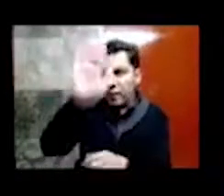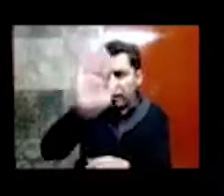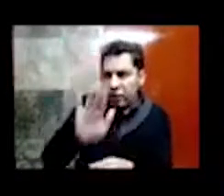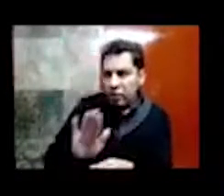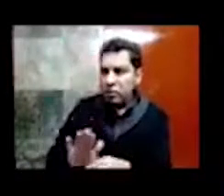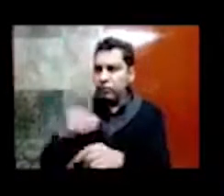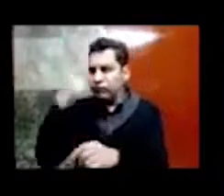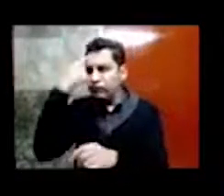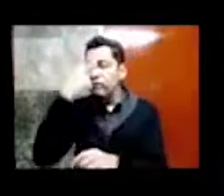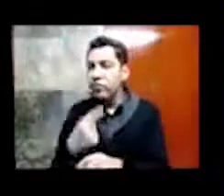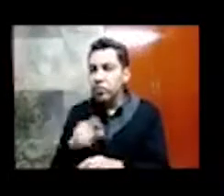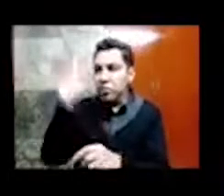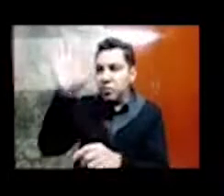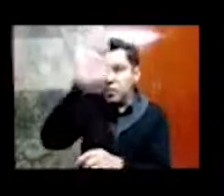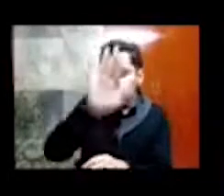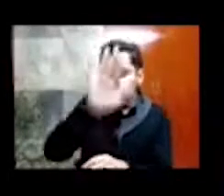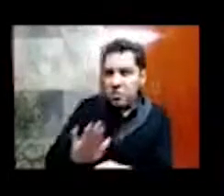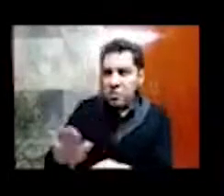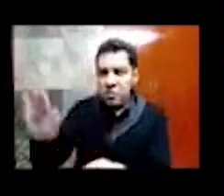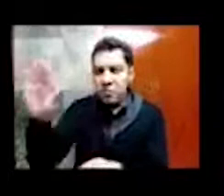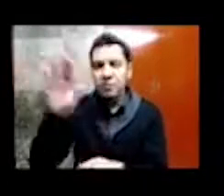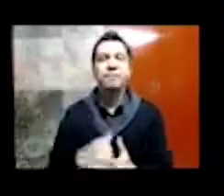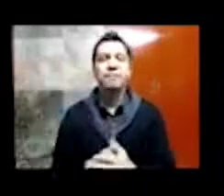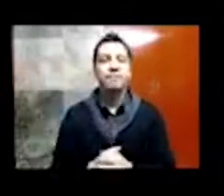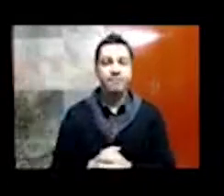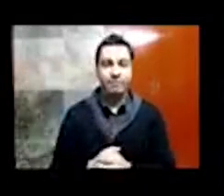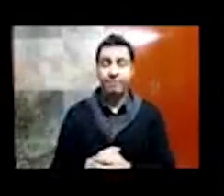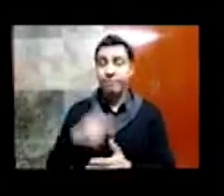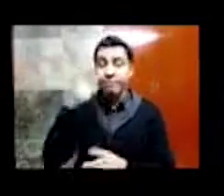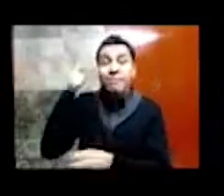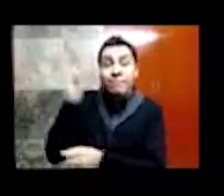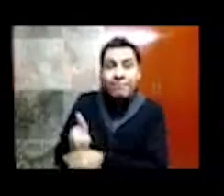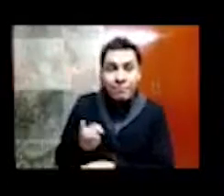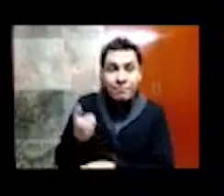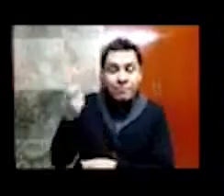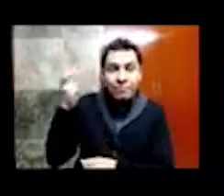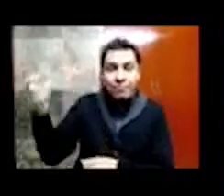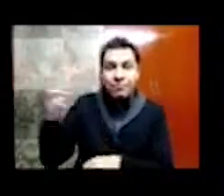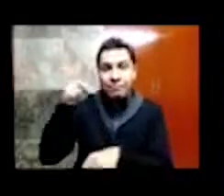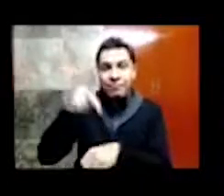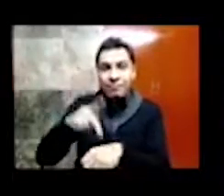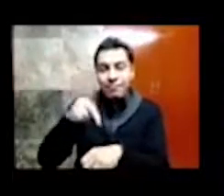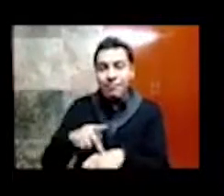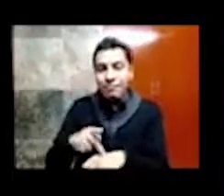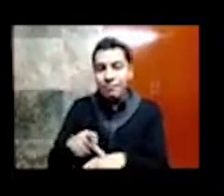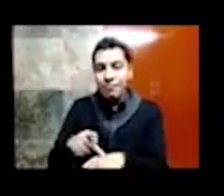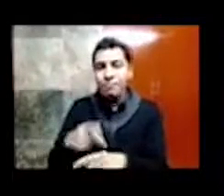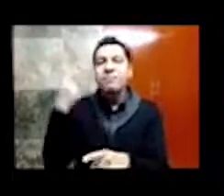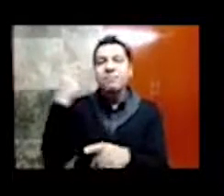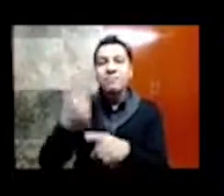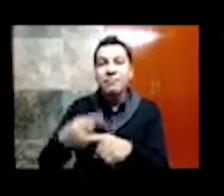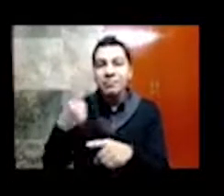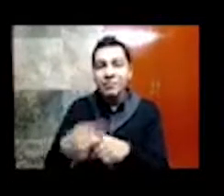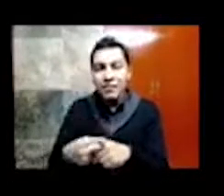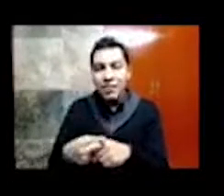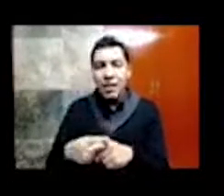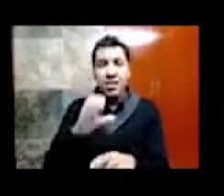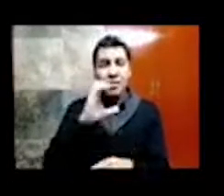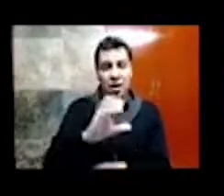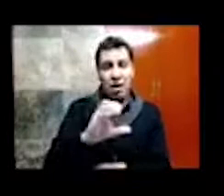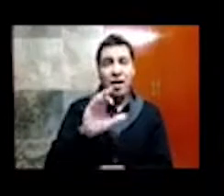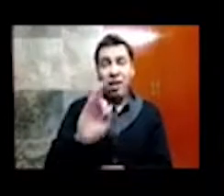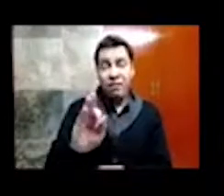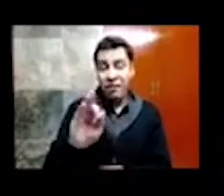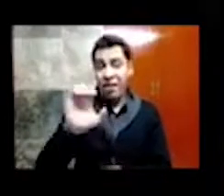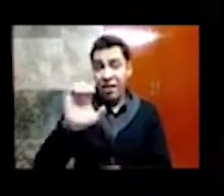efigie, al monolito de Coyolxauhqui. Un hallazgo por la acción de los trabajadores de la Compañía de Luz y llevado a cabo